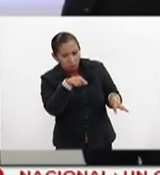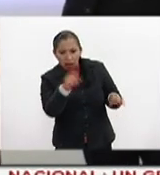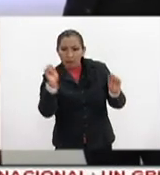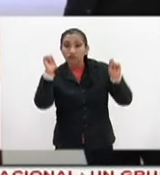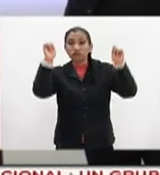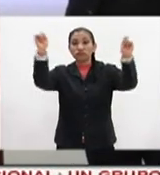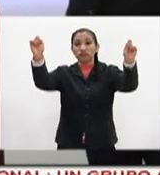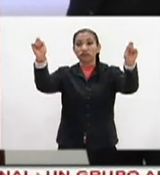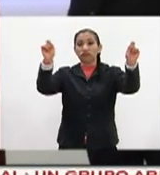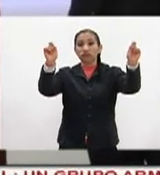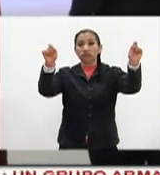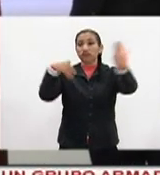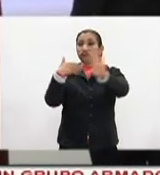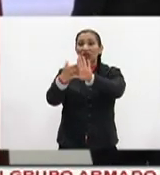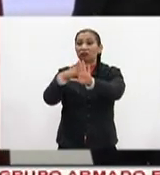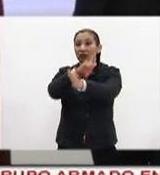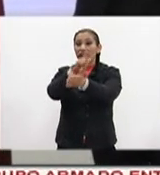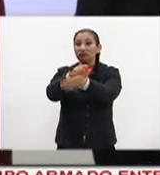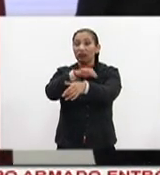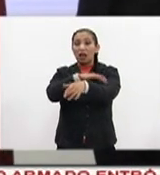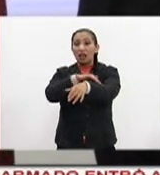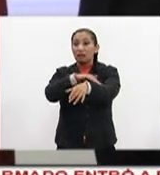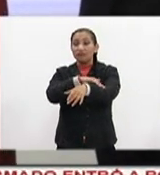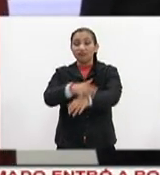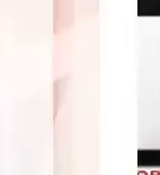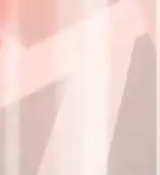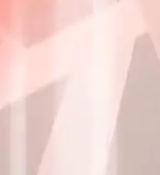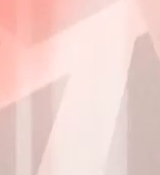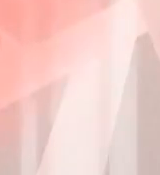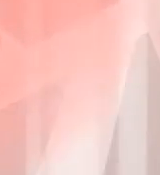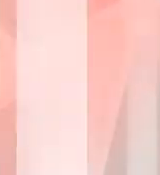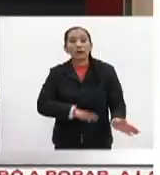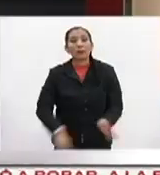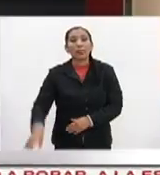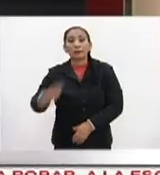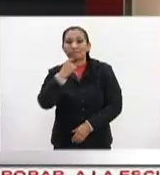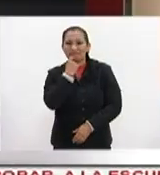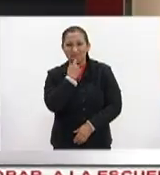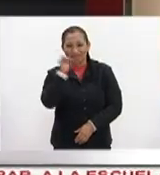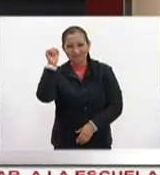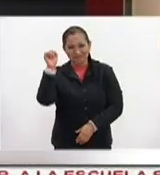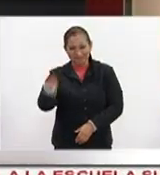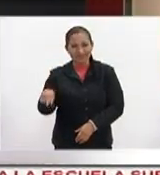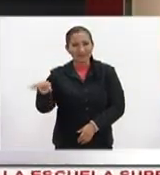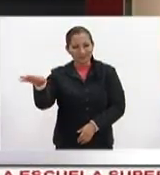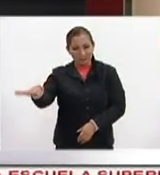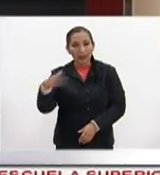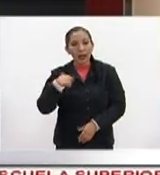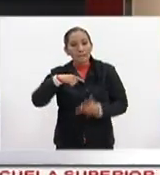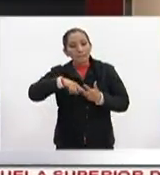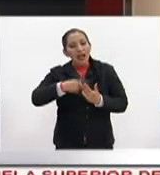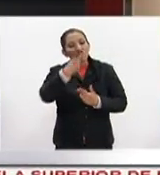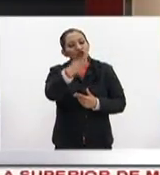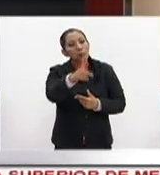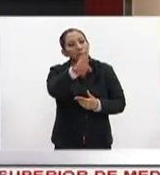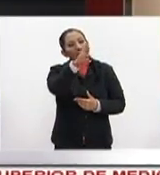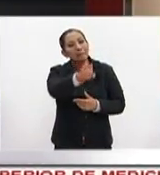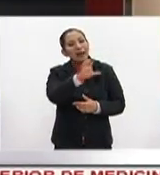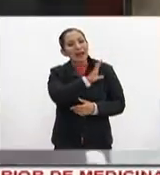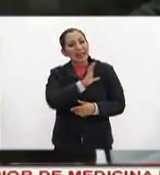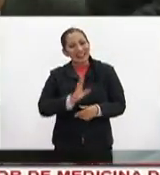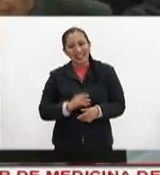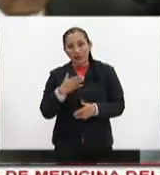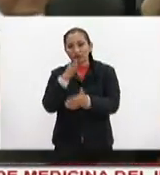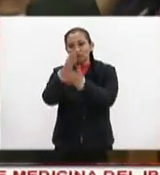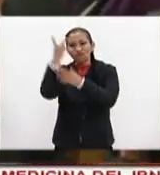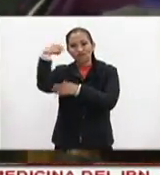esa manifestación en contra de esta alianza. Así es. Bueno, y Andrés Manuel López Obrador dio inicio a su precampaña aquí en la Ciudad